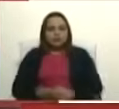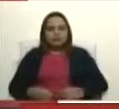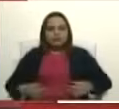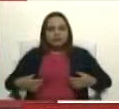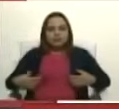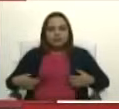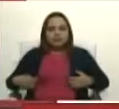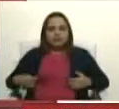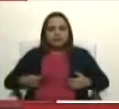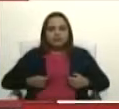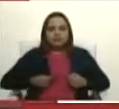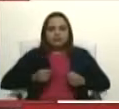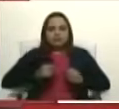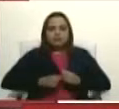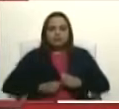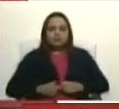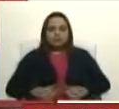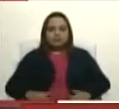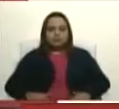Inobjetable.